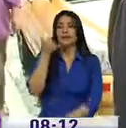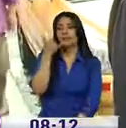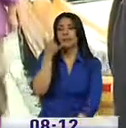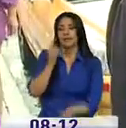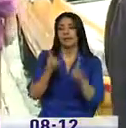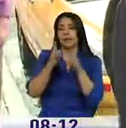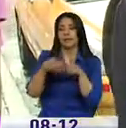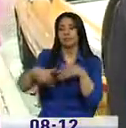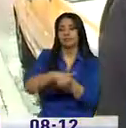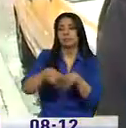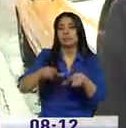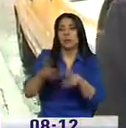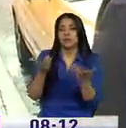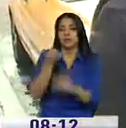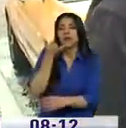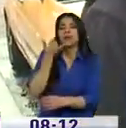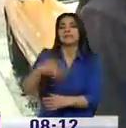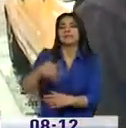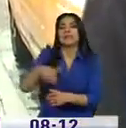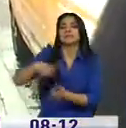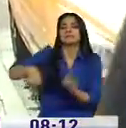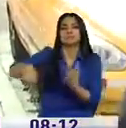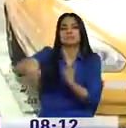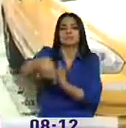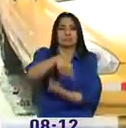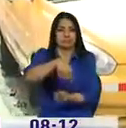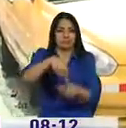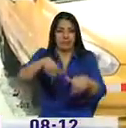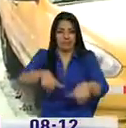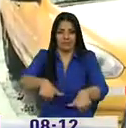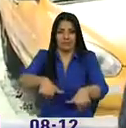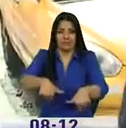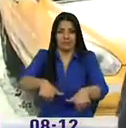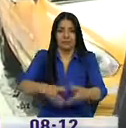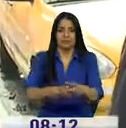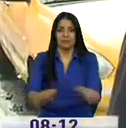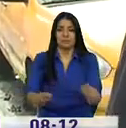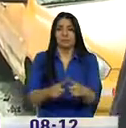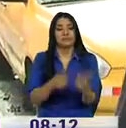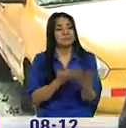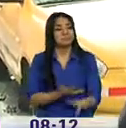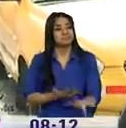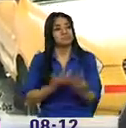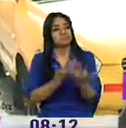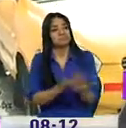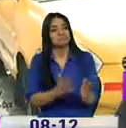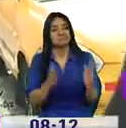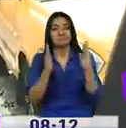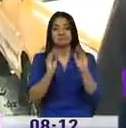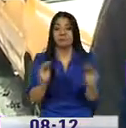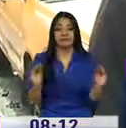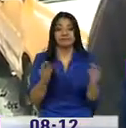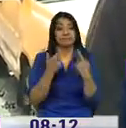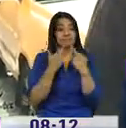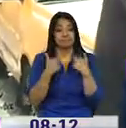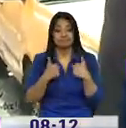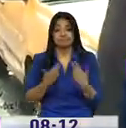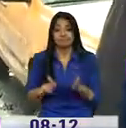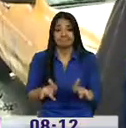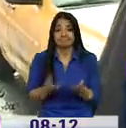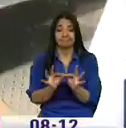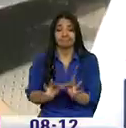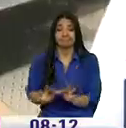de dónde está ubicado más o menos, y que ya van a mandar a una cuadrilla a que dé solución, pero no se ha acercado a nadie a